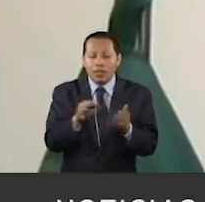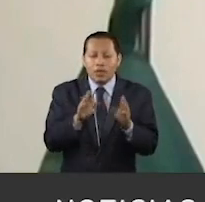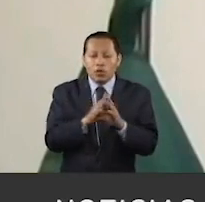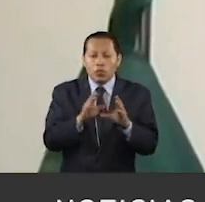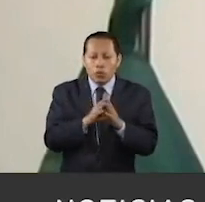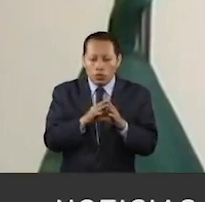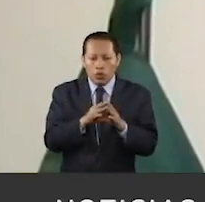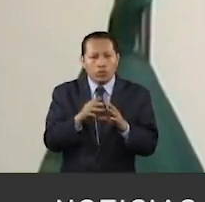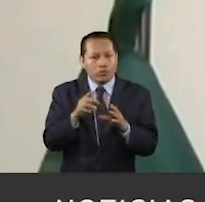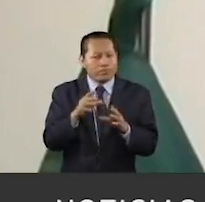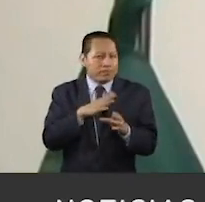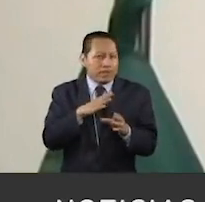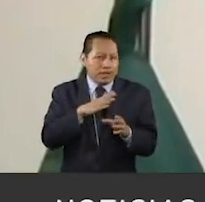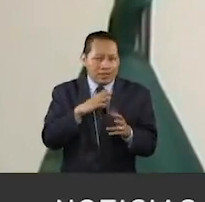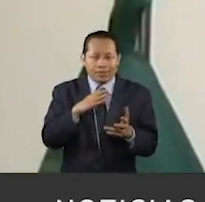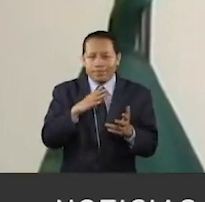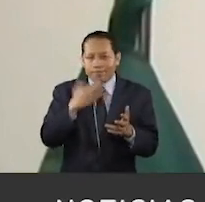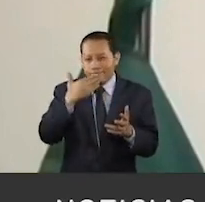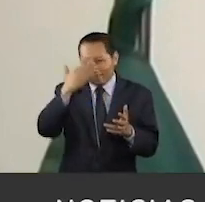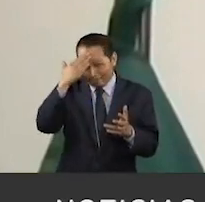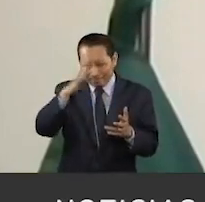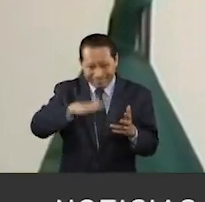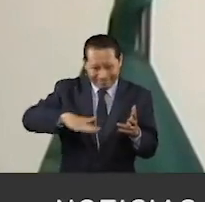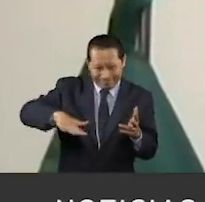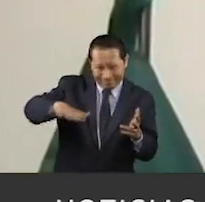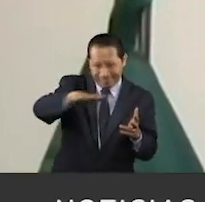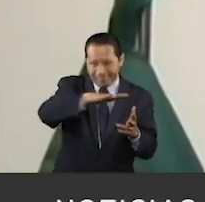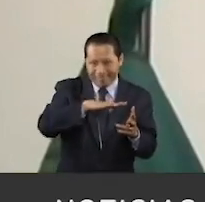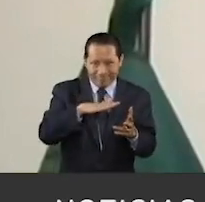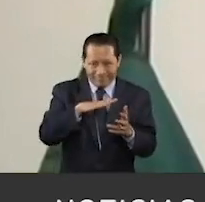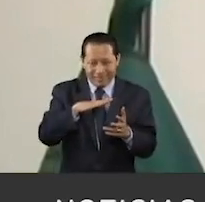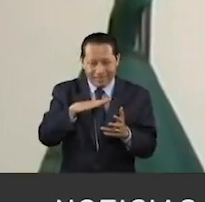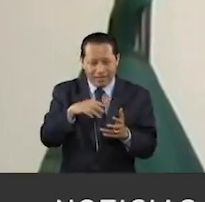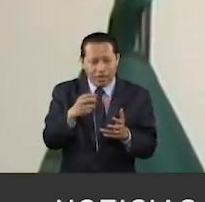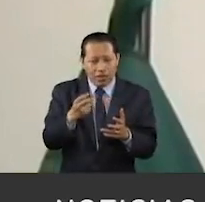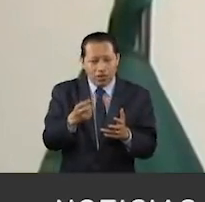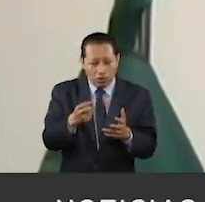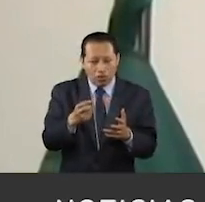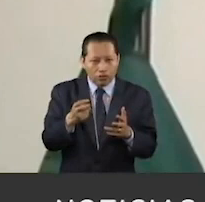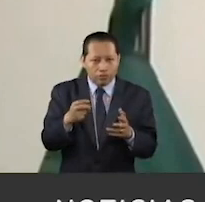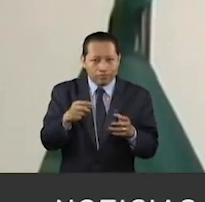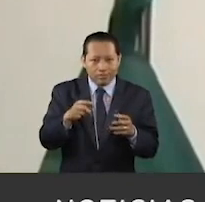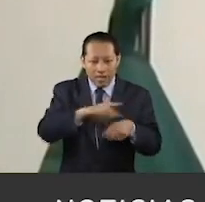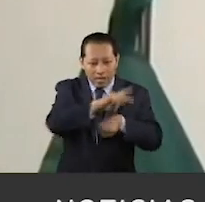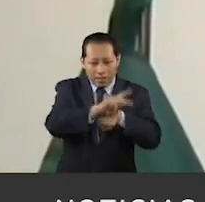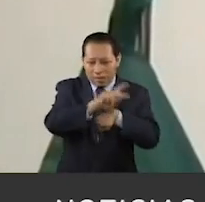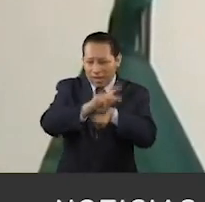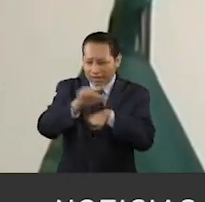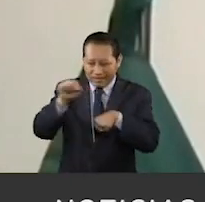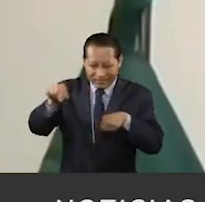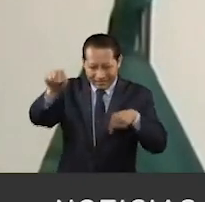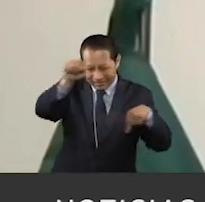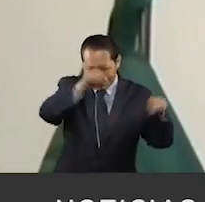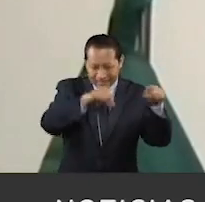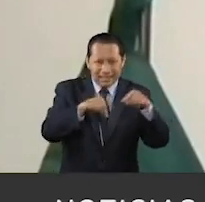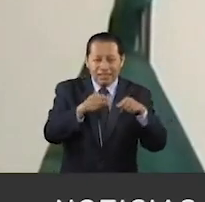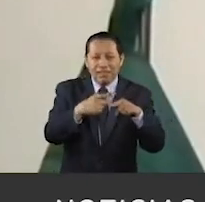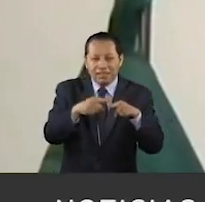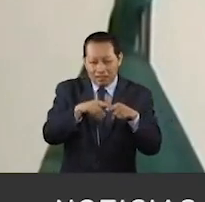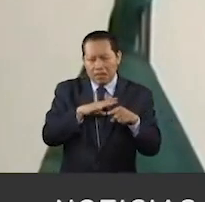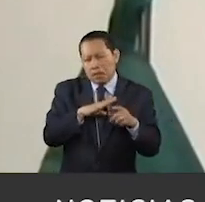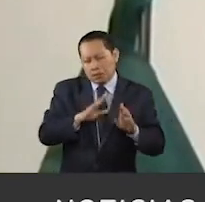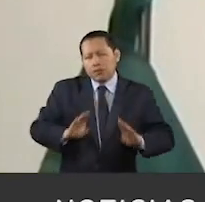del Medio Oriente con países que, repito, tienen posturas muy disímbolas, como